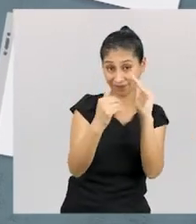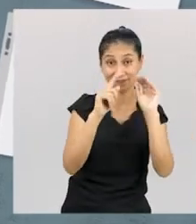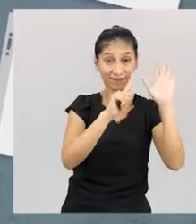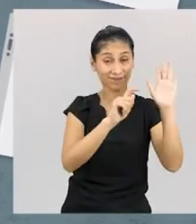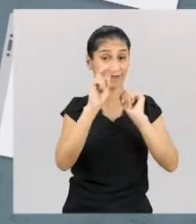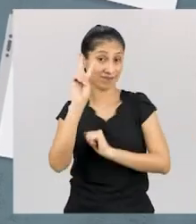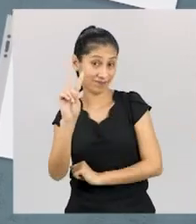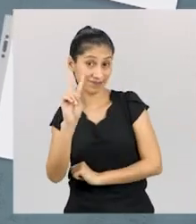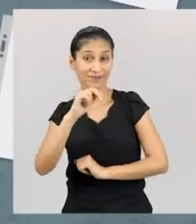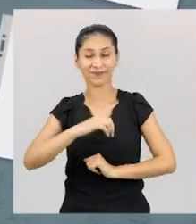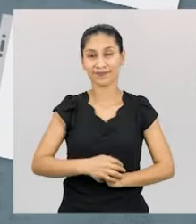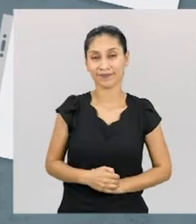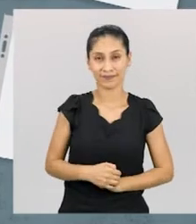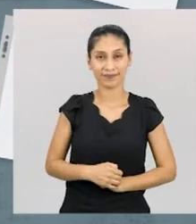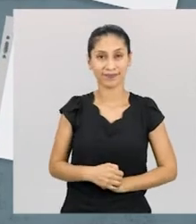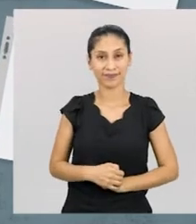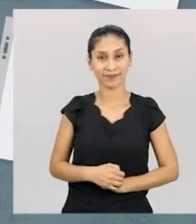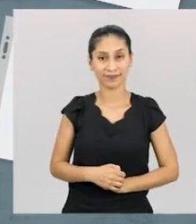que 62.